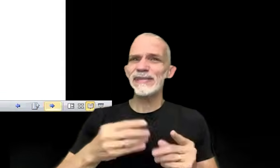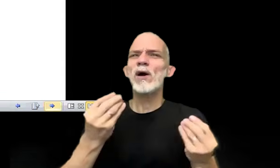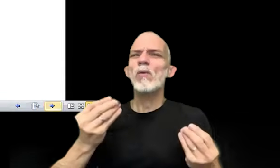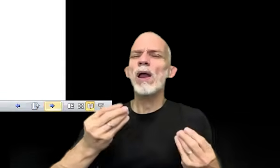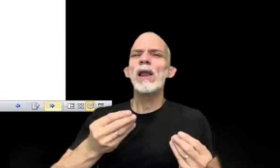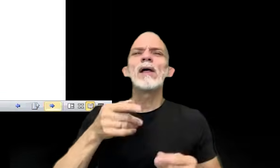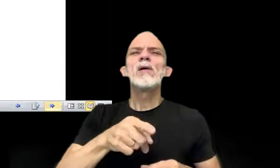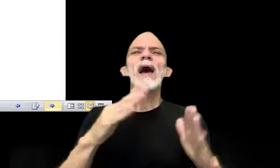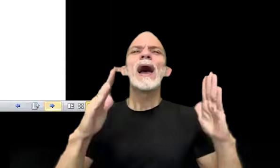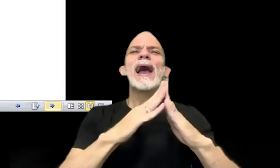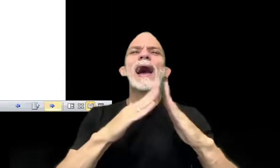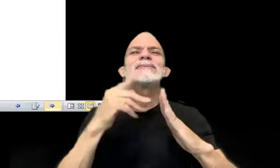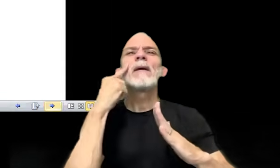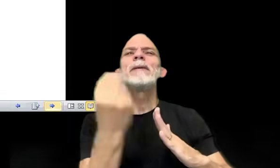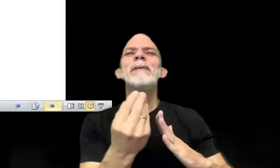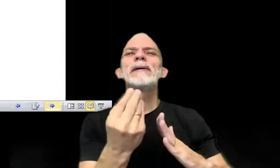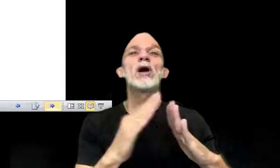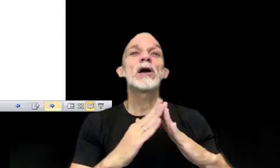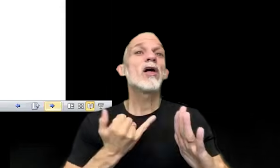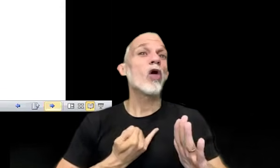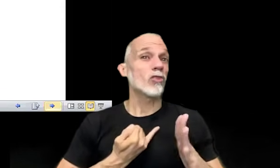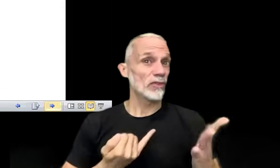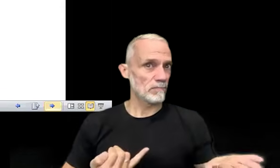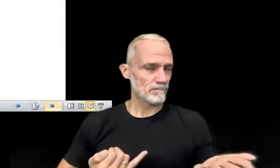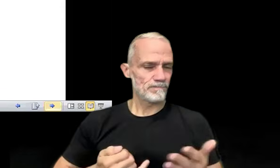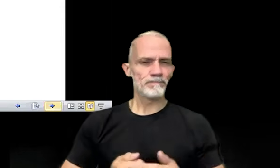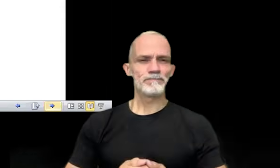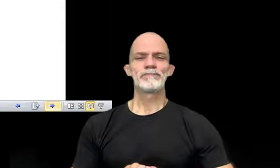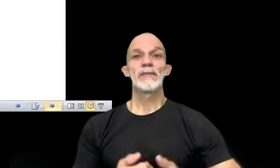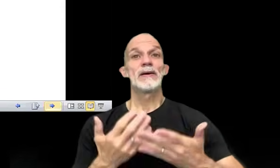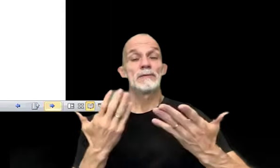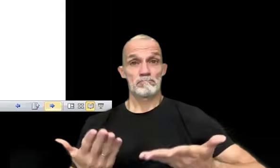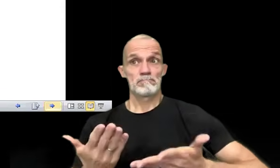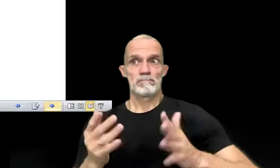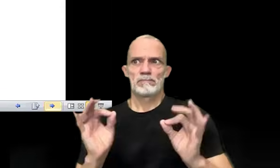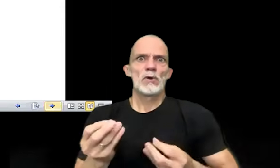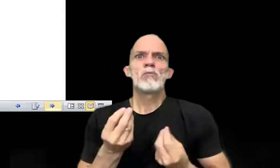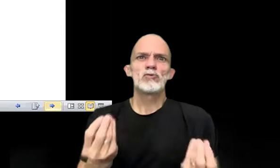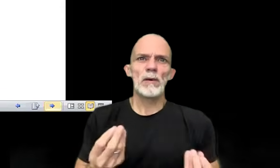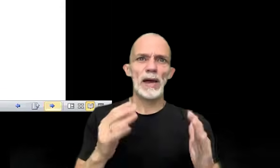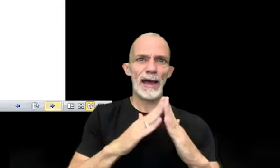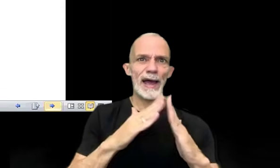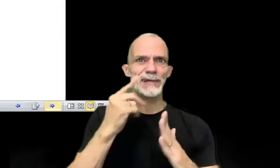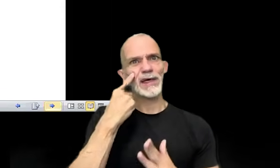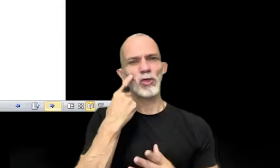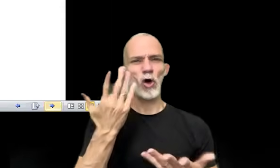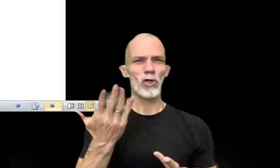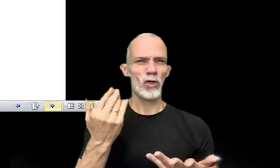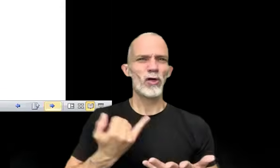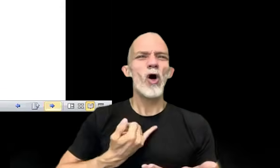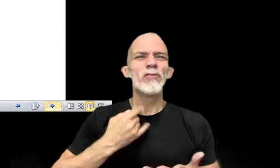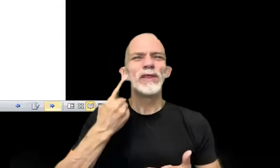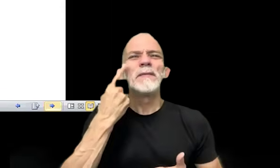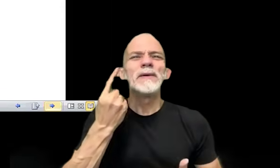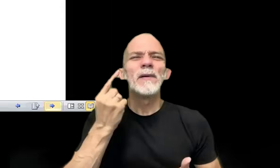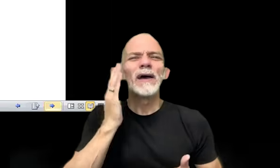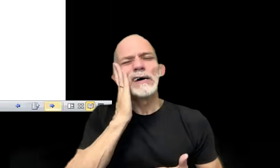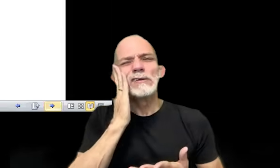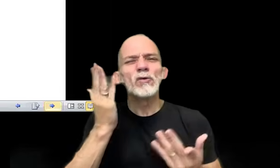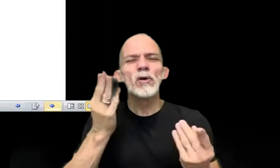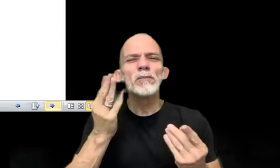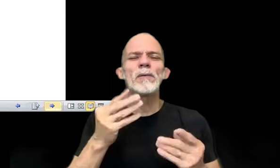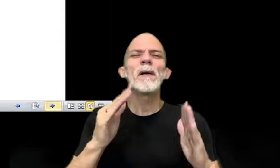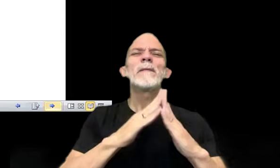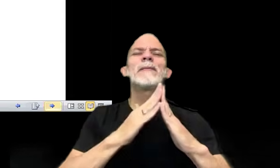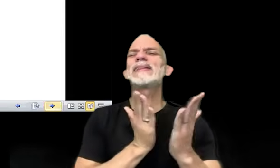país, donde tenga su casa habitación. Y para saber dónde tiene su vivienda